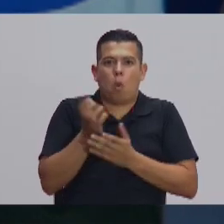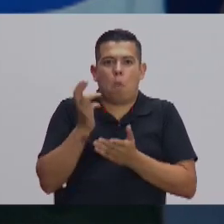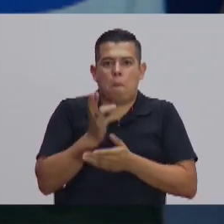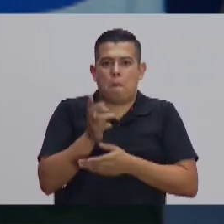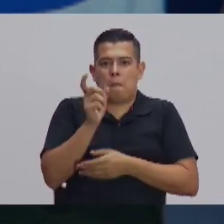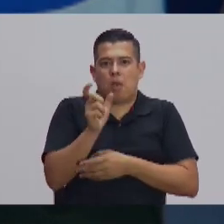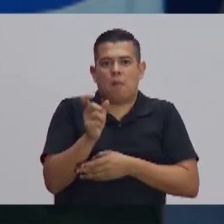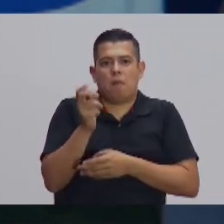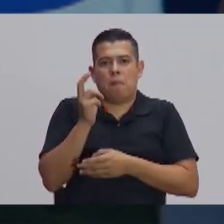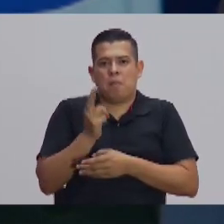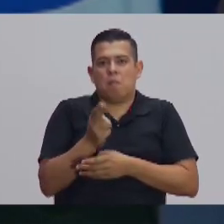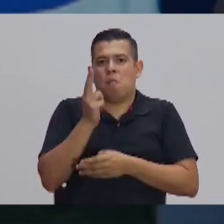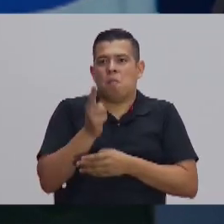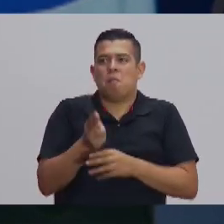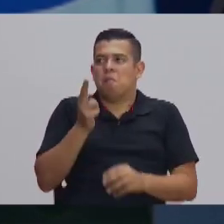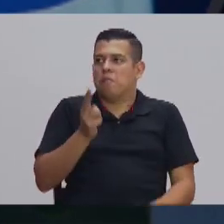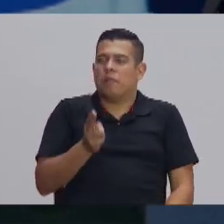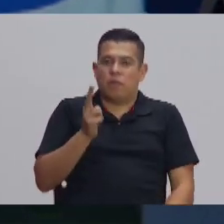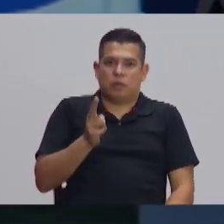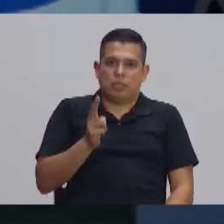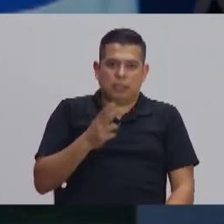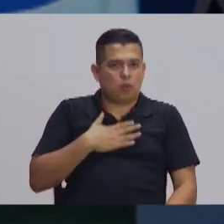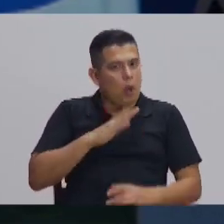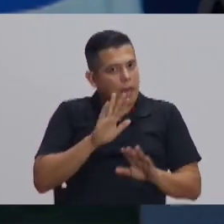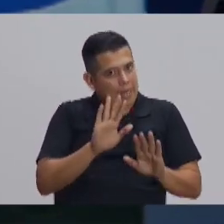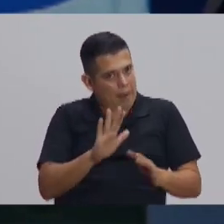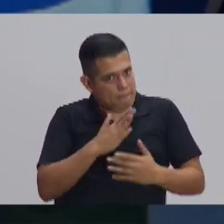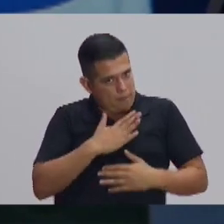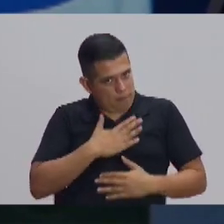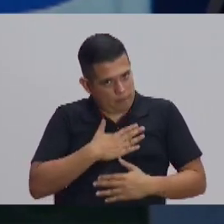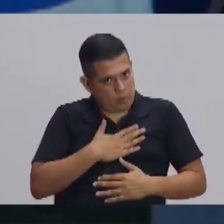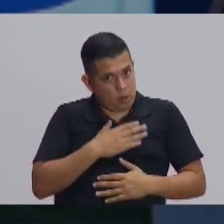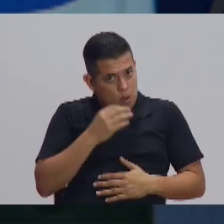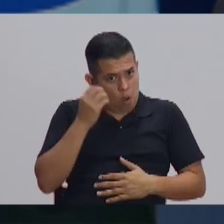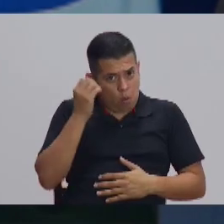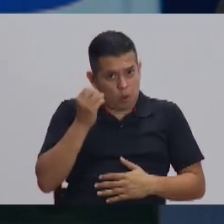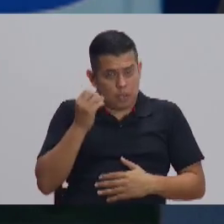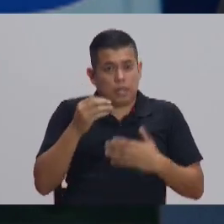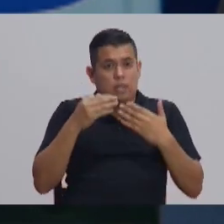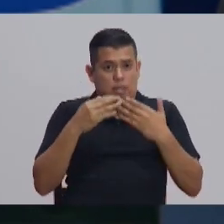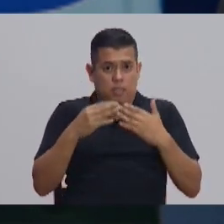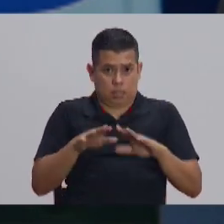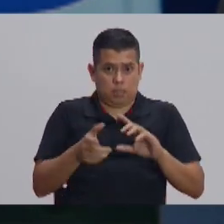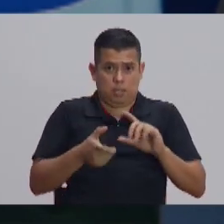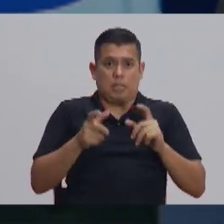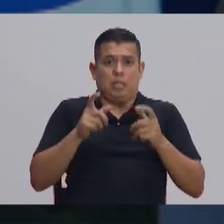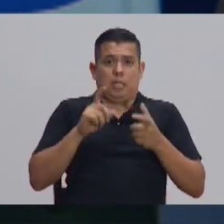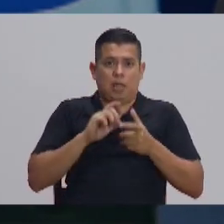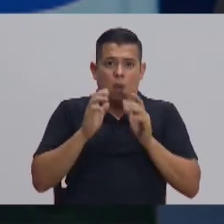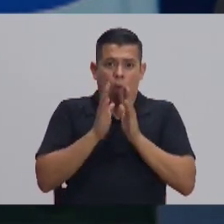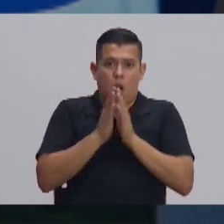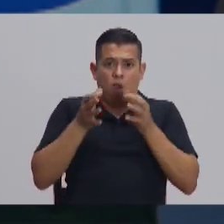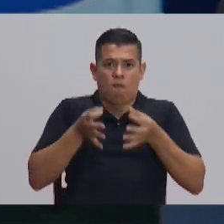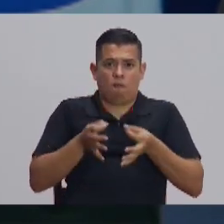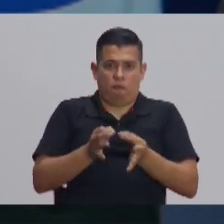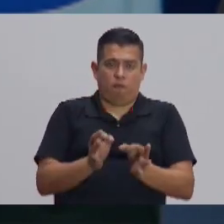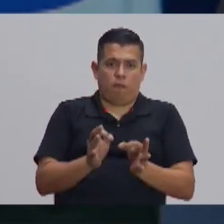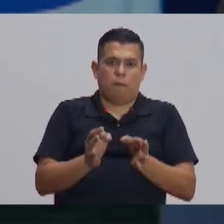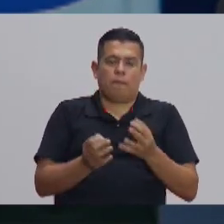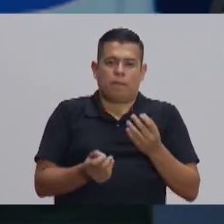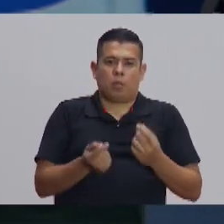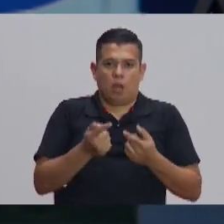si yo te lo digo con mucho respeto pero es tiempo que tengamos un avivamiento espiritual